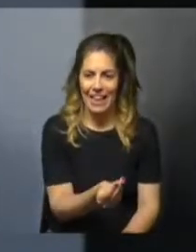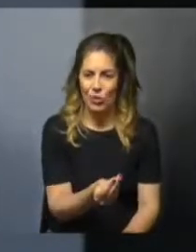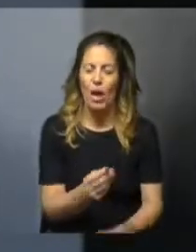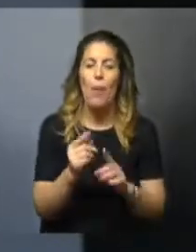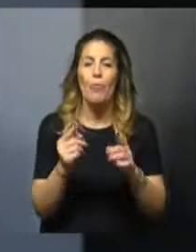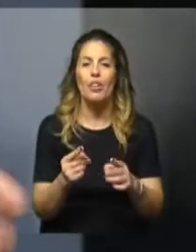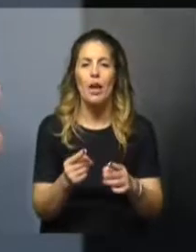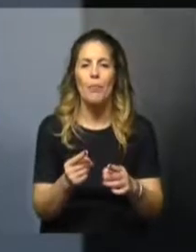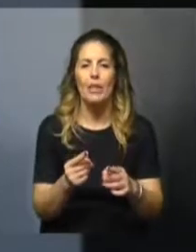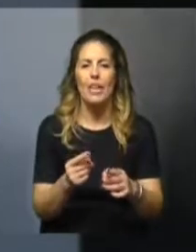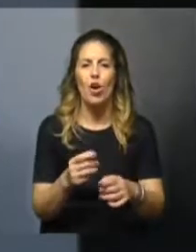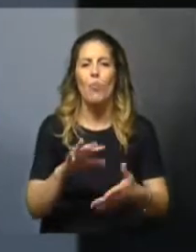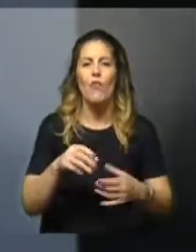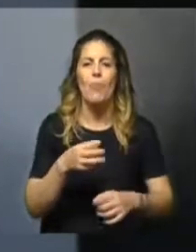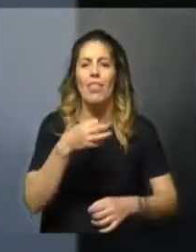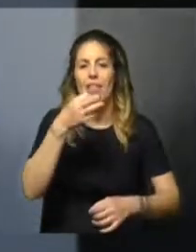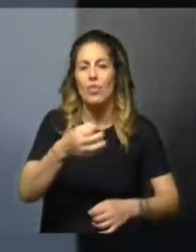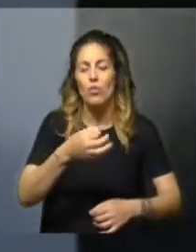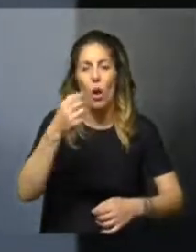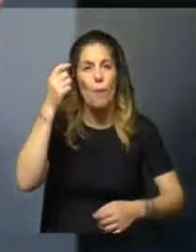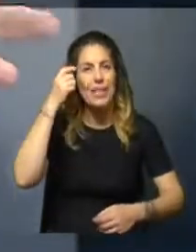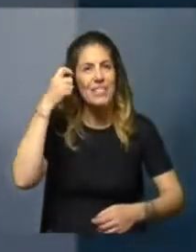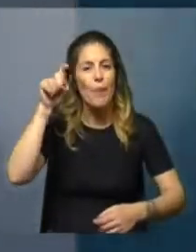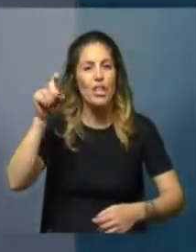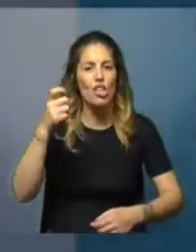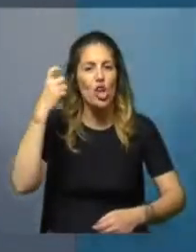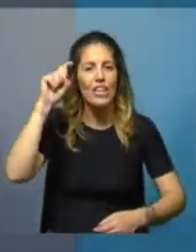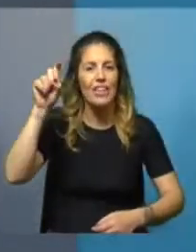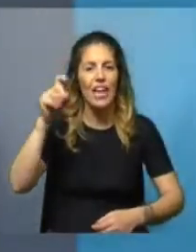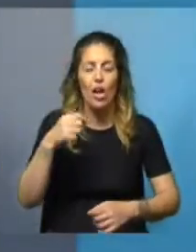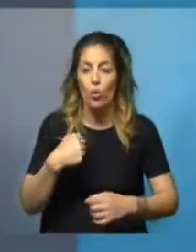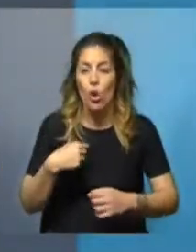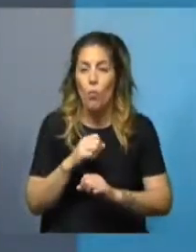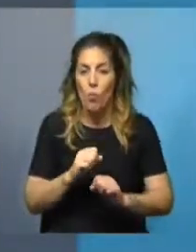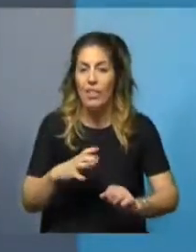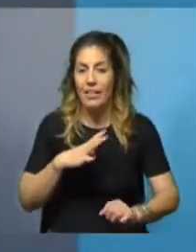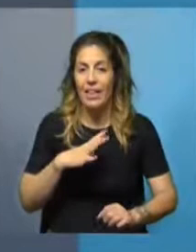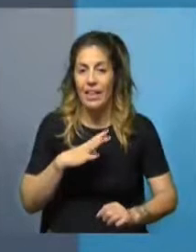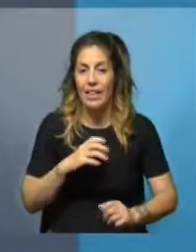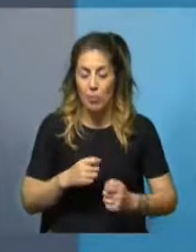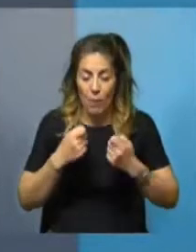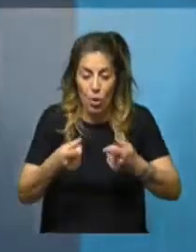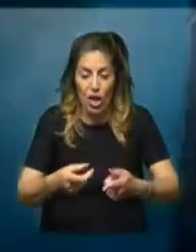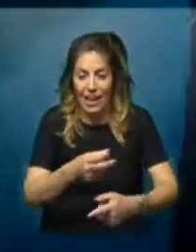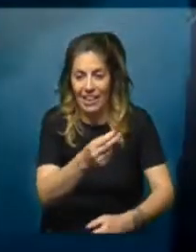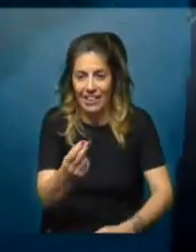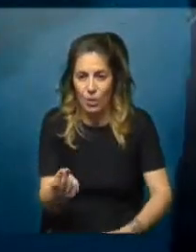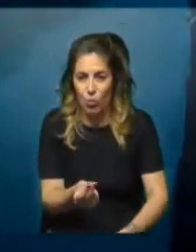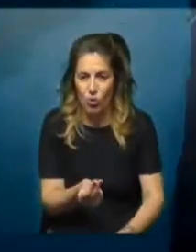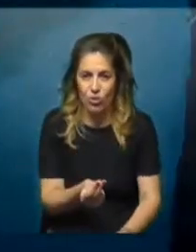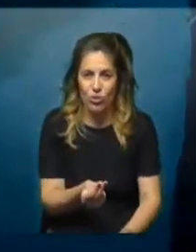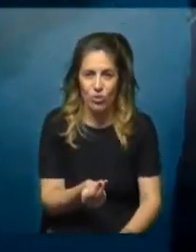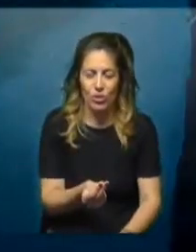un punto de vista de discursivo de pensamientos o ideas que uno que uno puede tener se pueden volcar en ilustración este